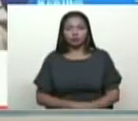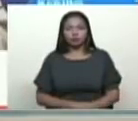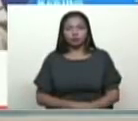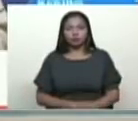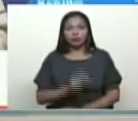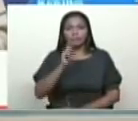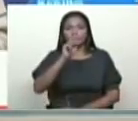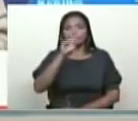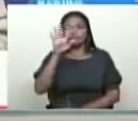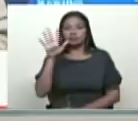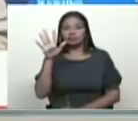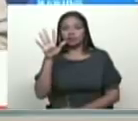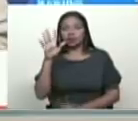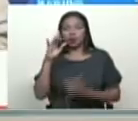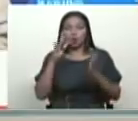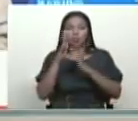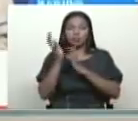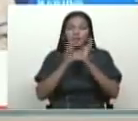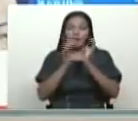25 de abril.